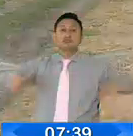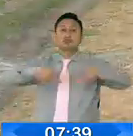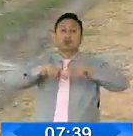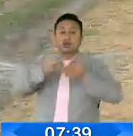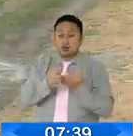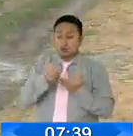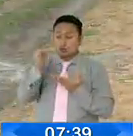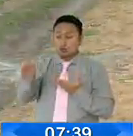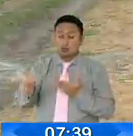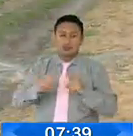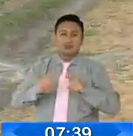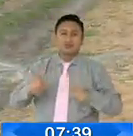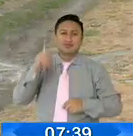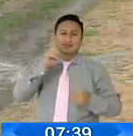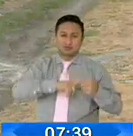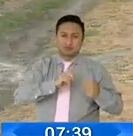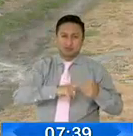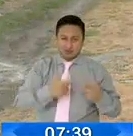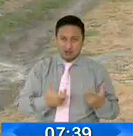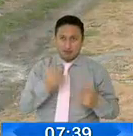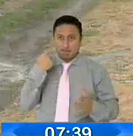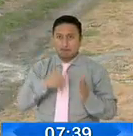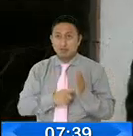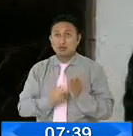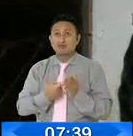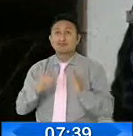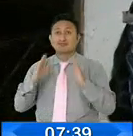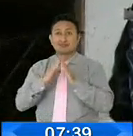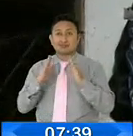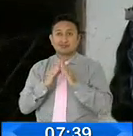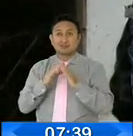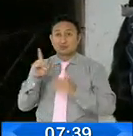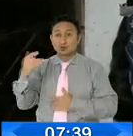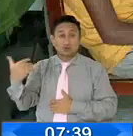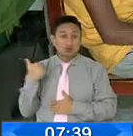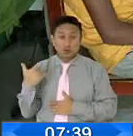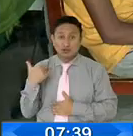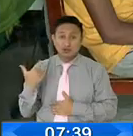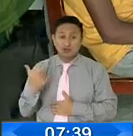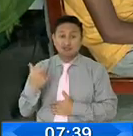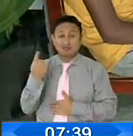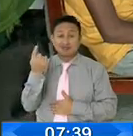las urbanas. En muchos casos, los hogares no cuentan con los recursos